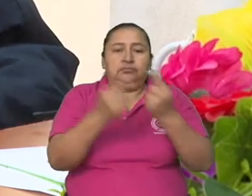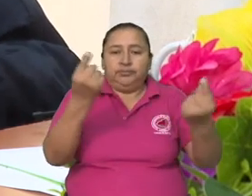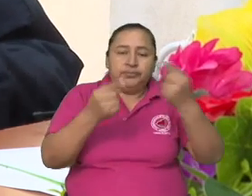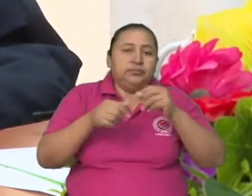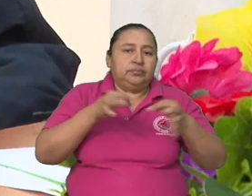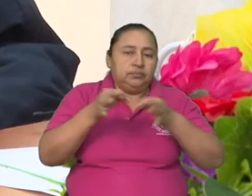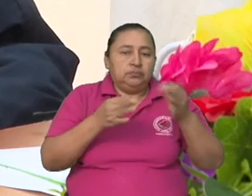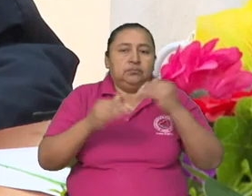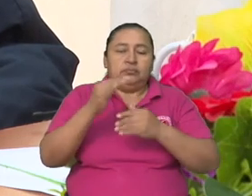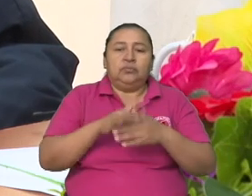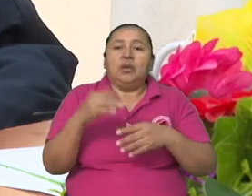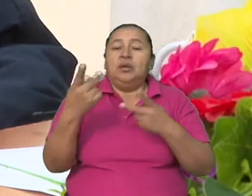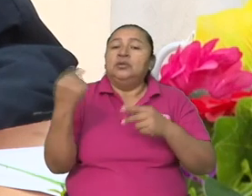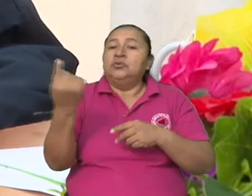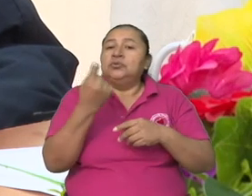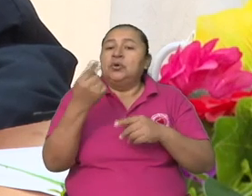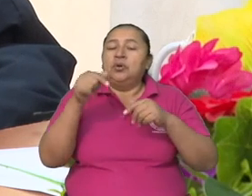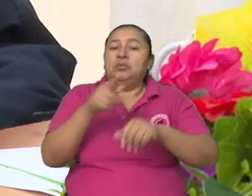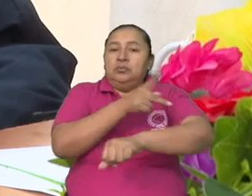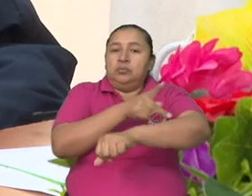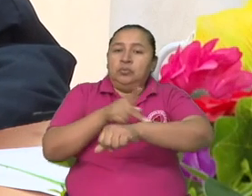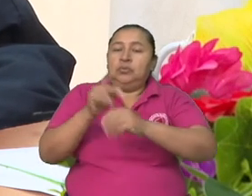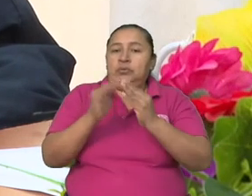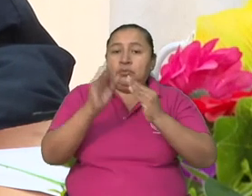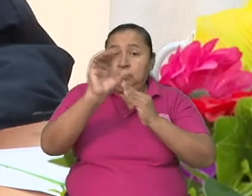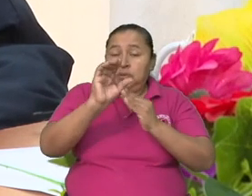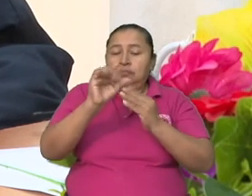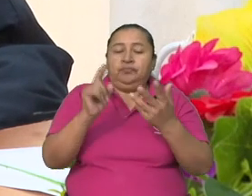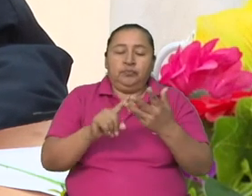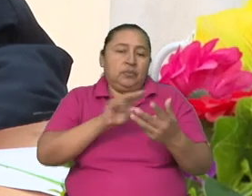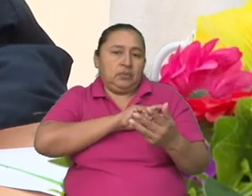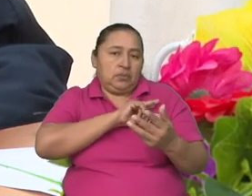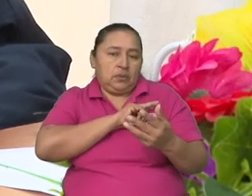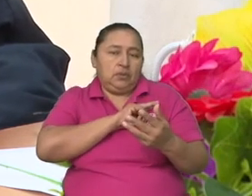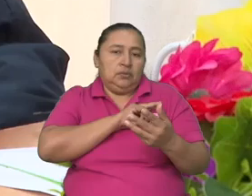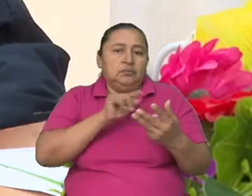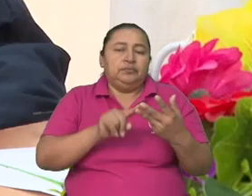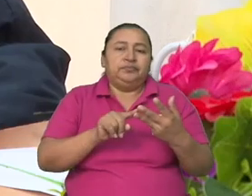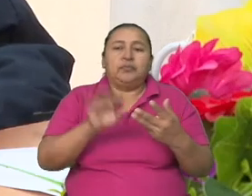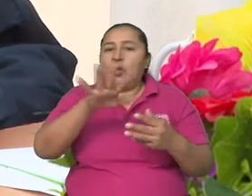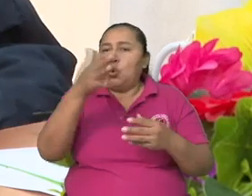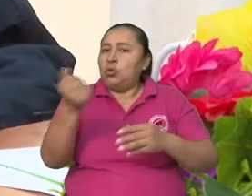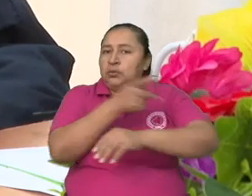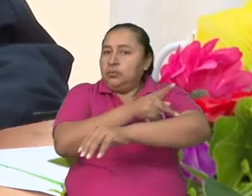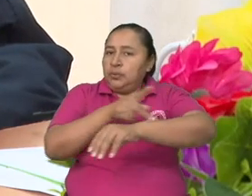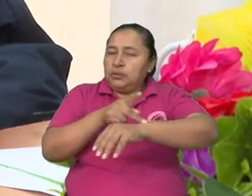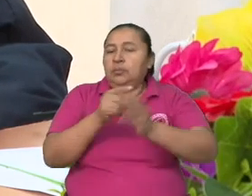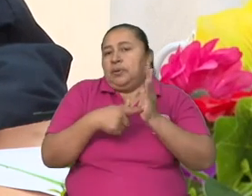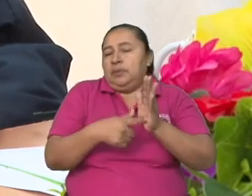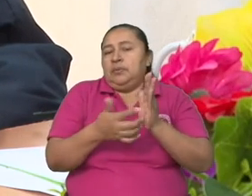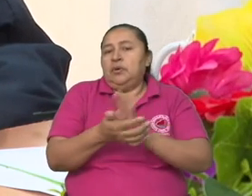y solamente lo que es en el puerto de Corinto. Y también tenemos en los otros puertos, por ejemplo, el